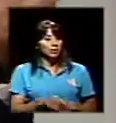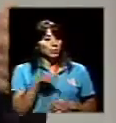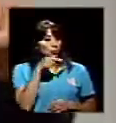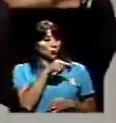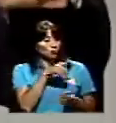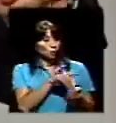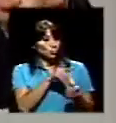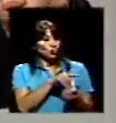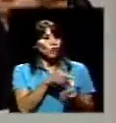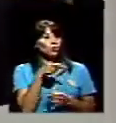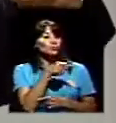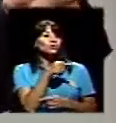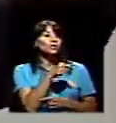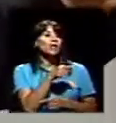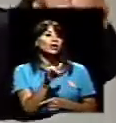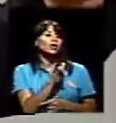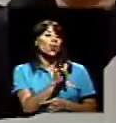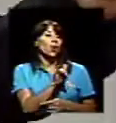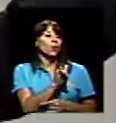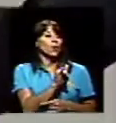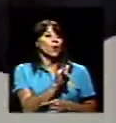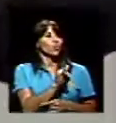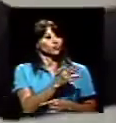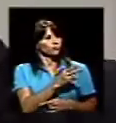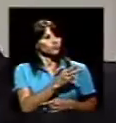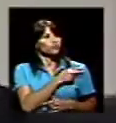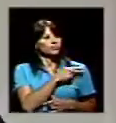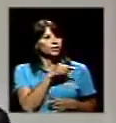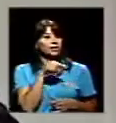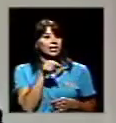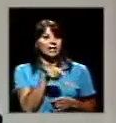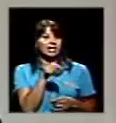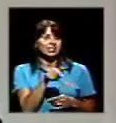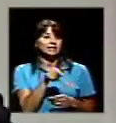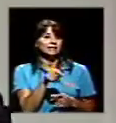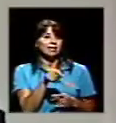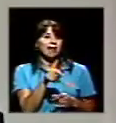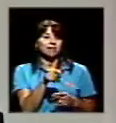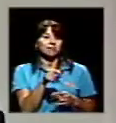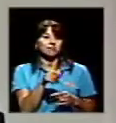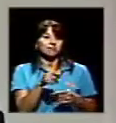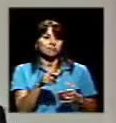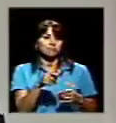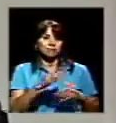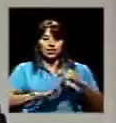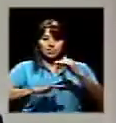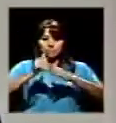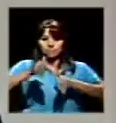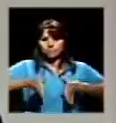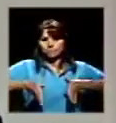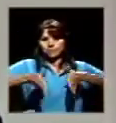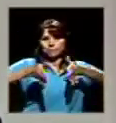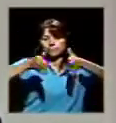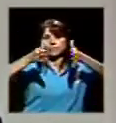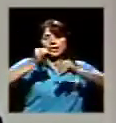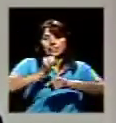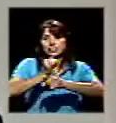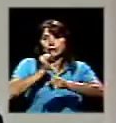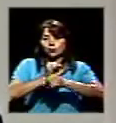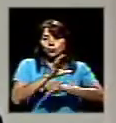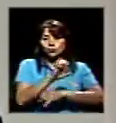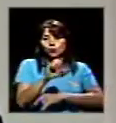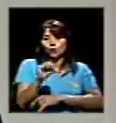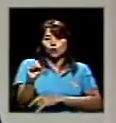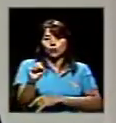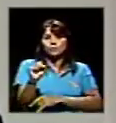usted como capitán de este barco tan grande y tan importante y tan insignia de este país, alguien dijo